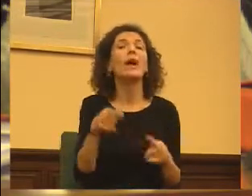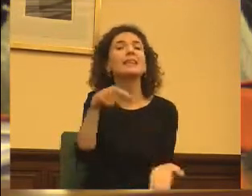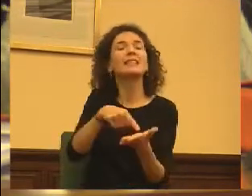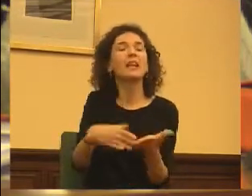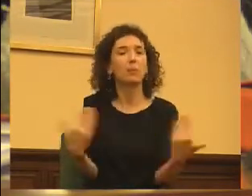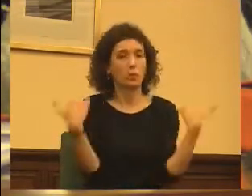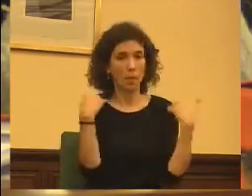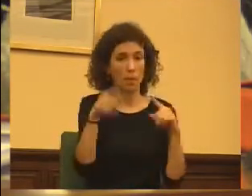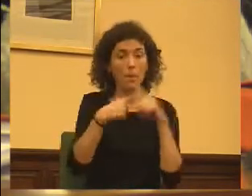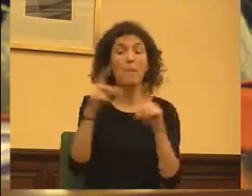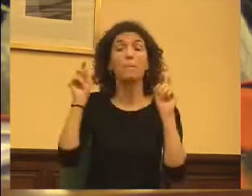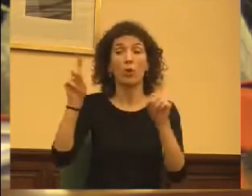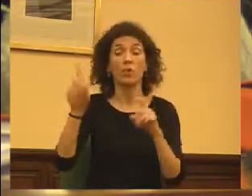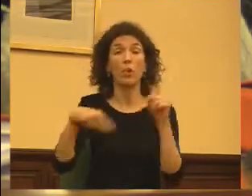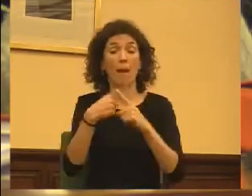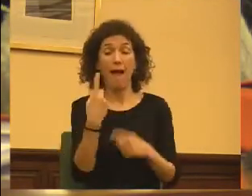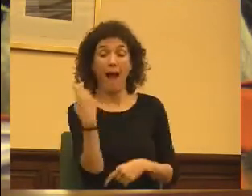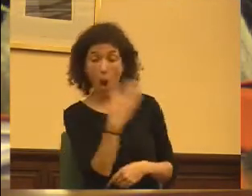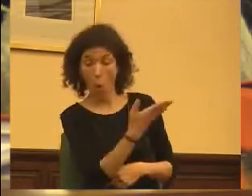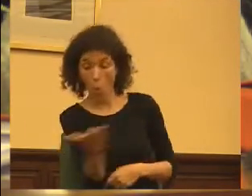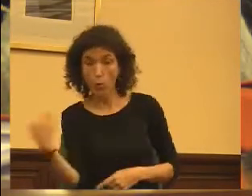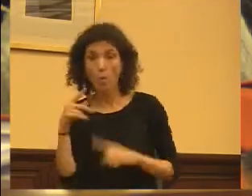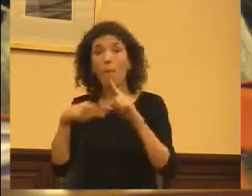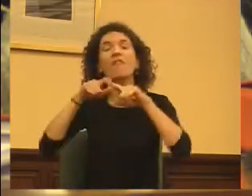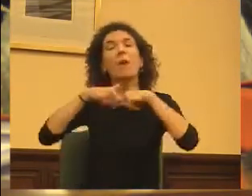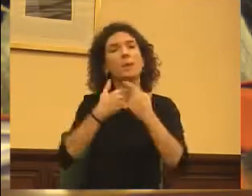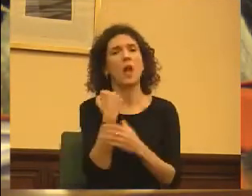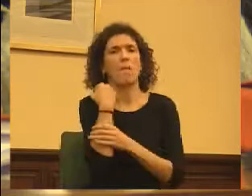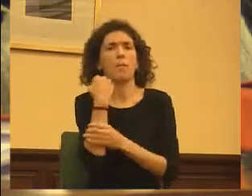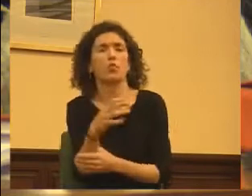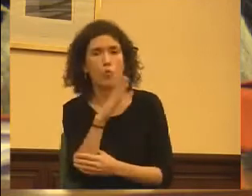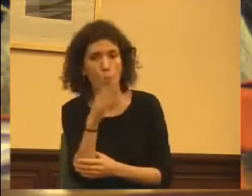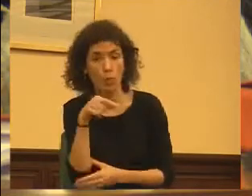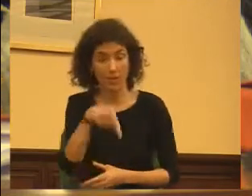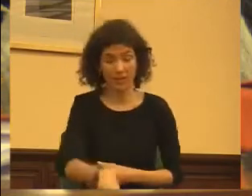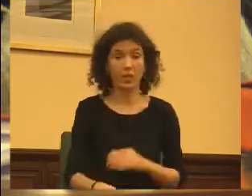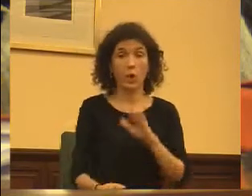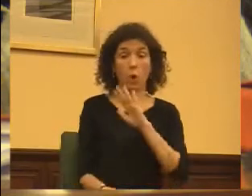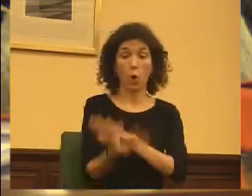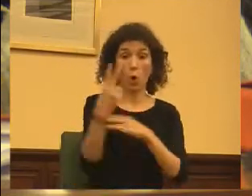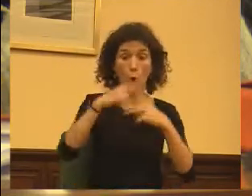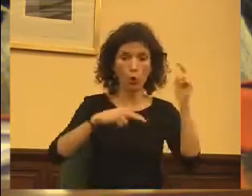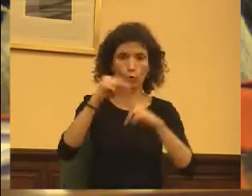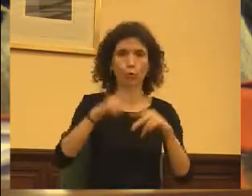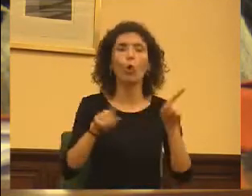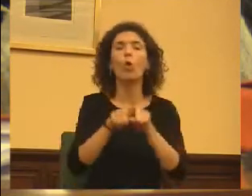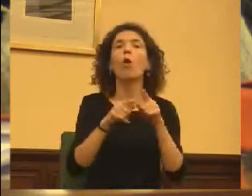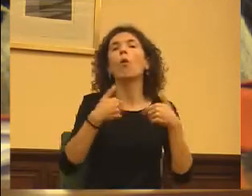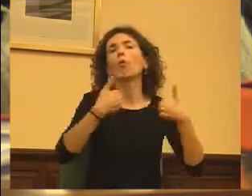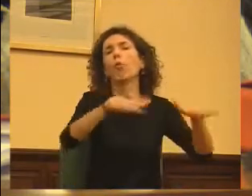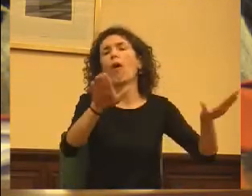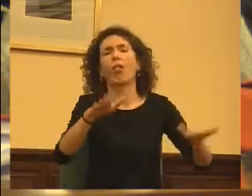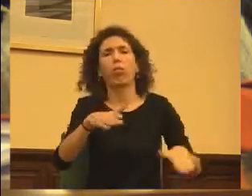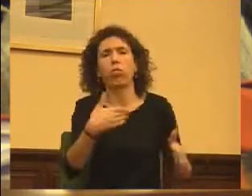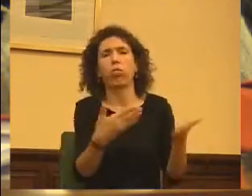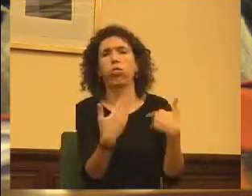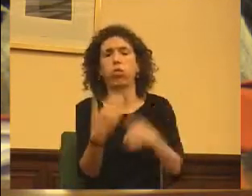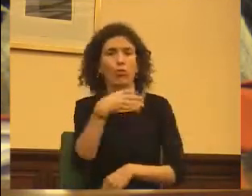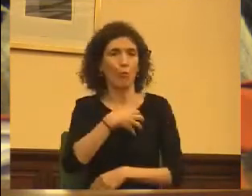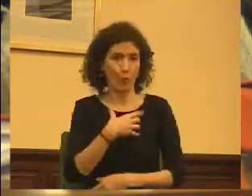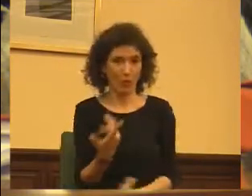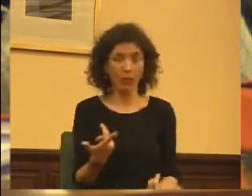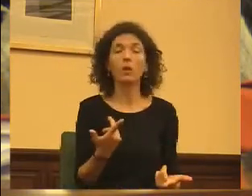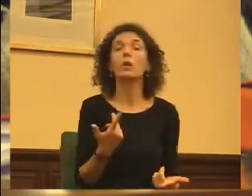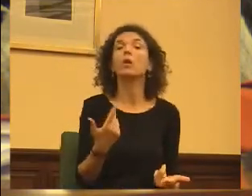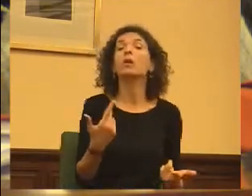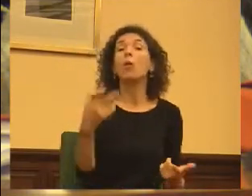exigir responsabilidades a sus profesores, a su alumnado, a sus familias, porque lo que se construyó no se puede tirar por la borda.